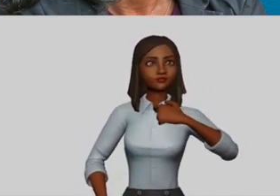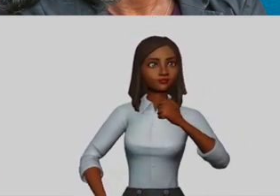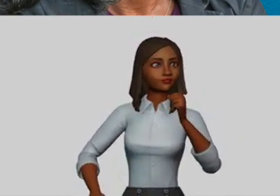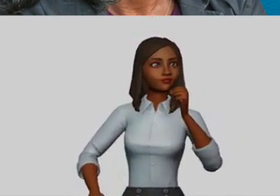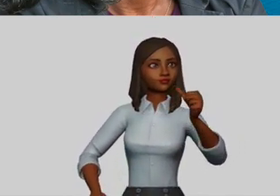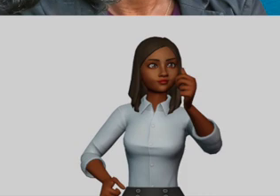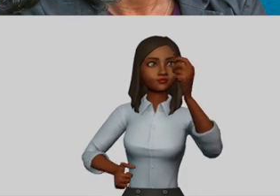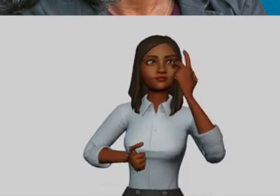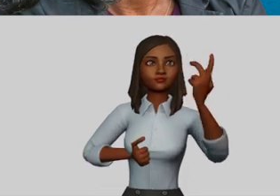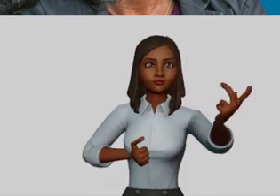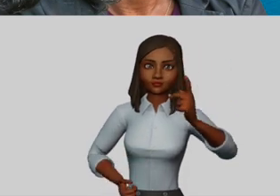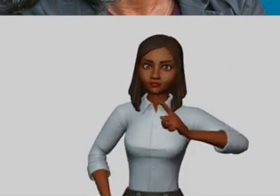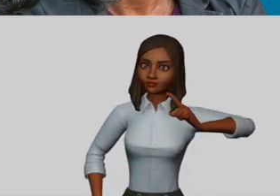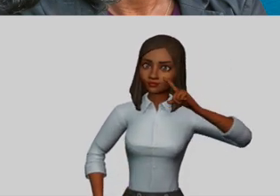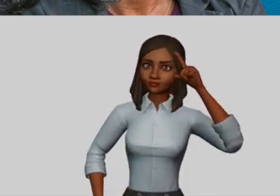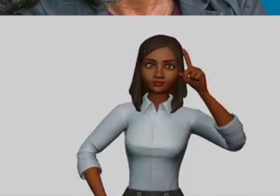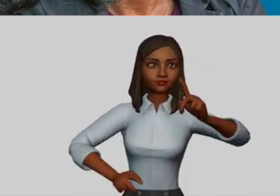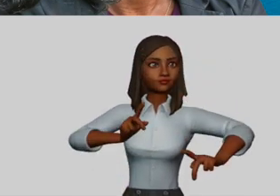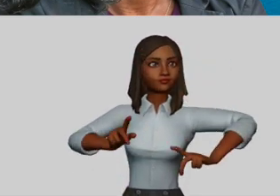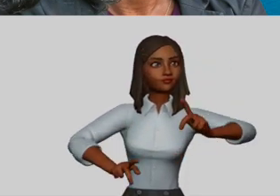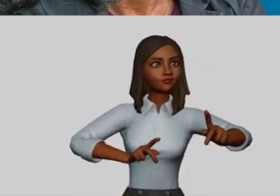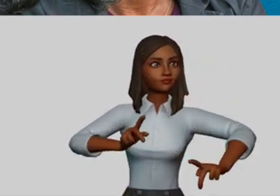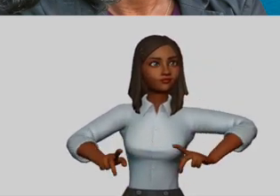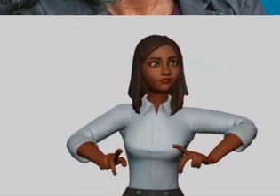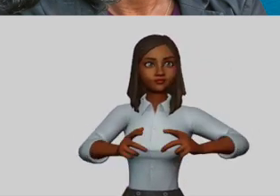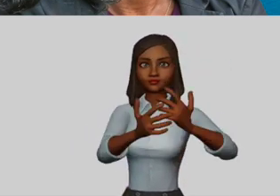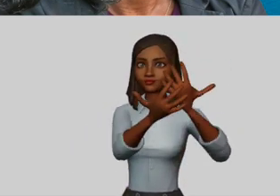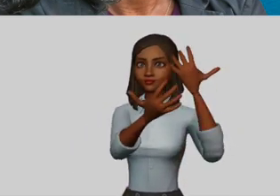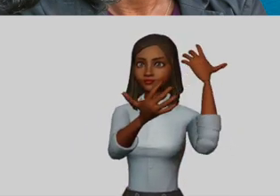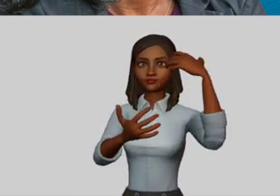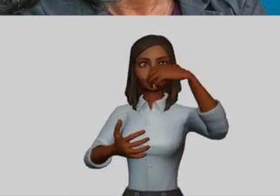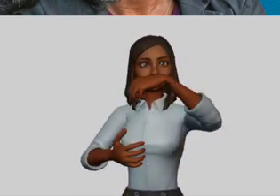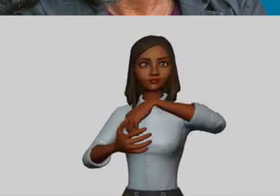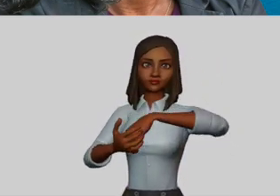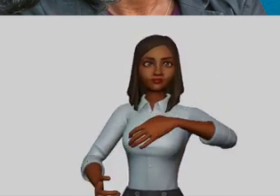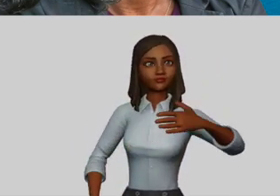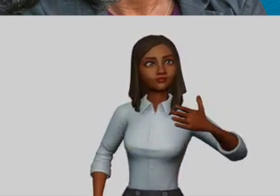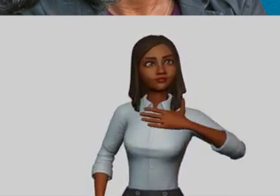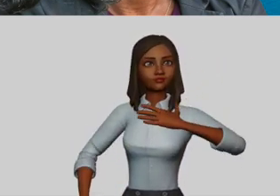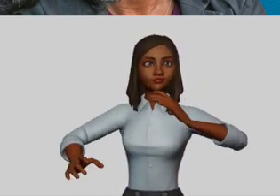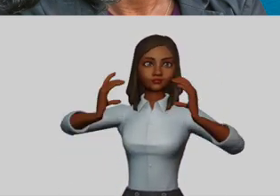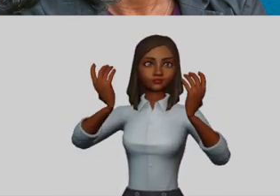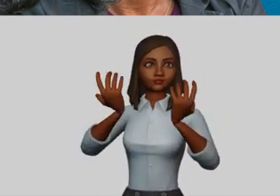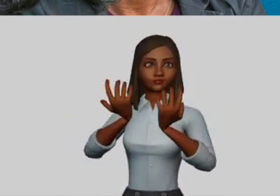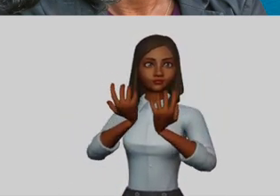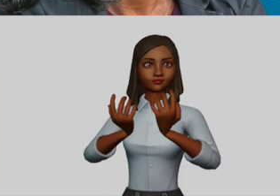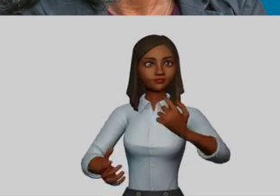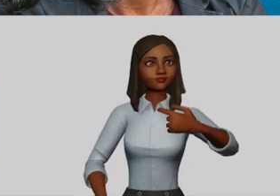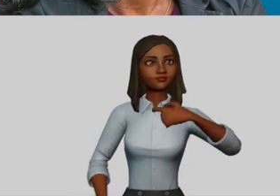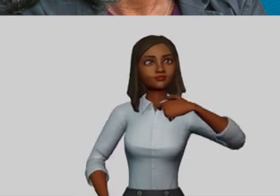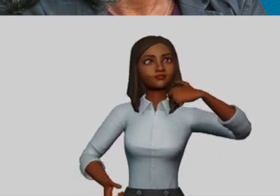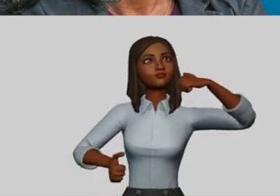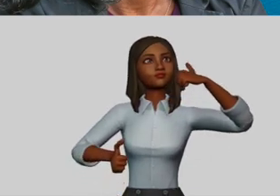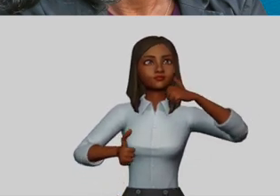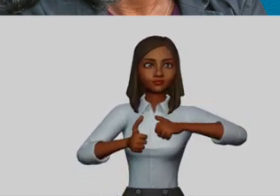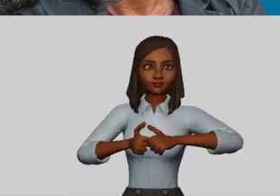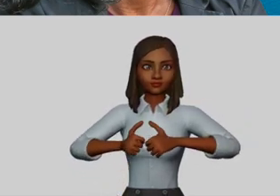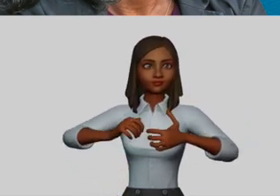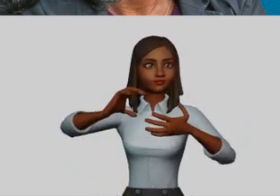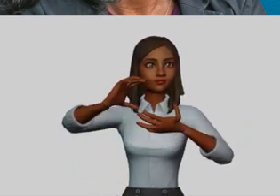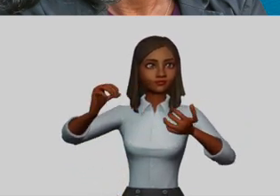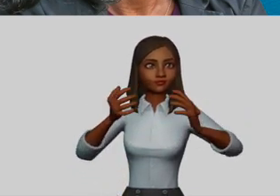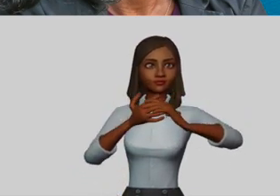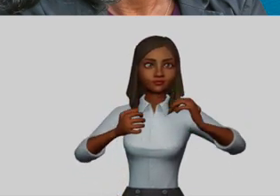hay un paralelo loquísimo con el racismo, que es el oyentismo, que es como que la persona oyente se siente superior por el hecho que